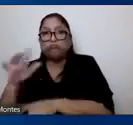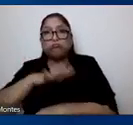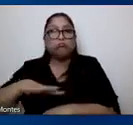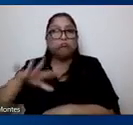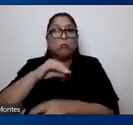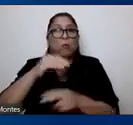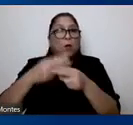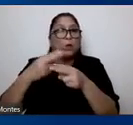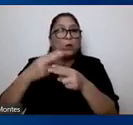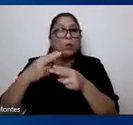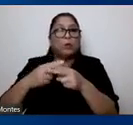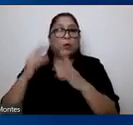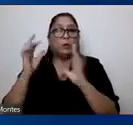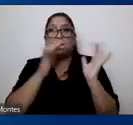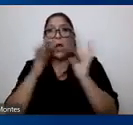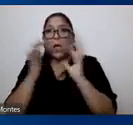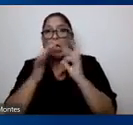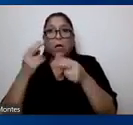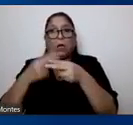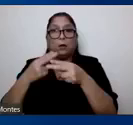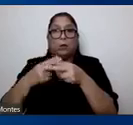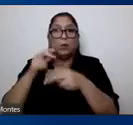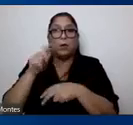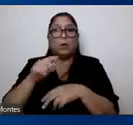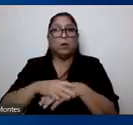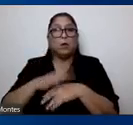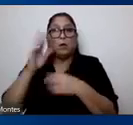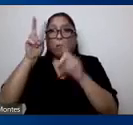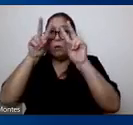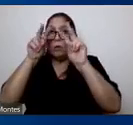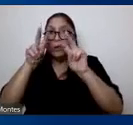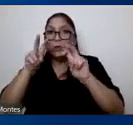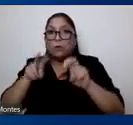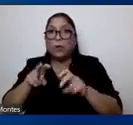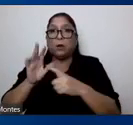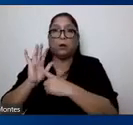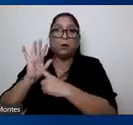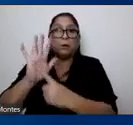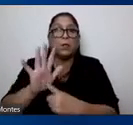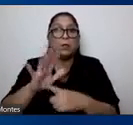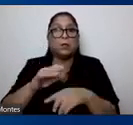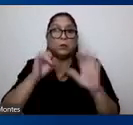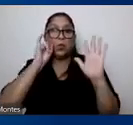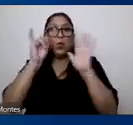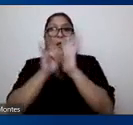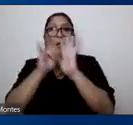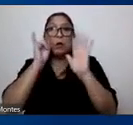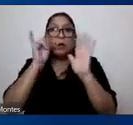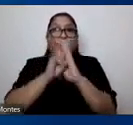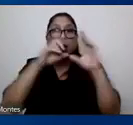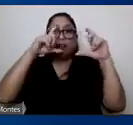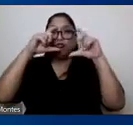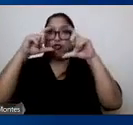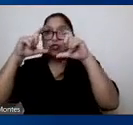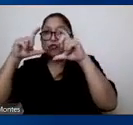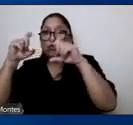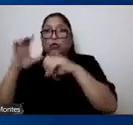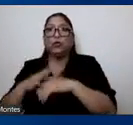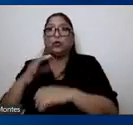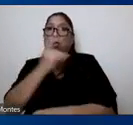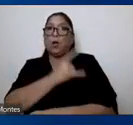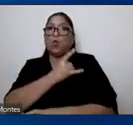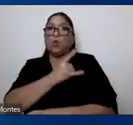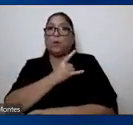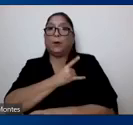Universidad de la Guerra, lo llaman, y aquí lo que podemos ver es la representación en imágenes de la realidad